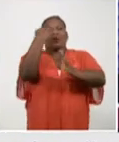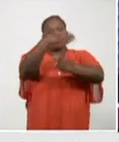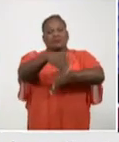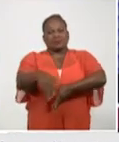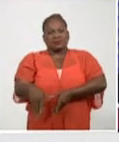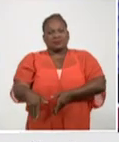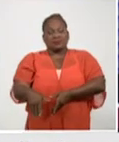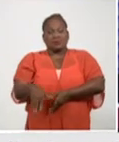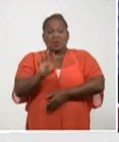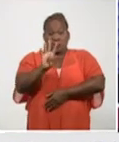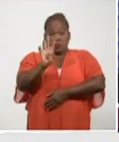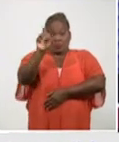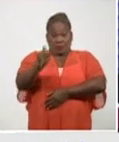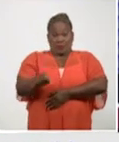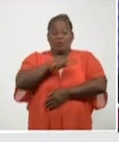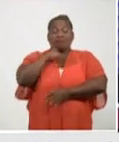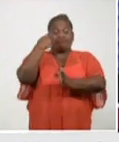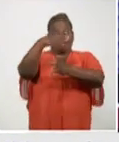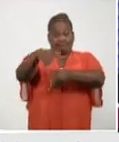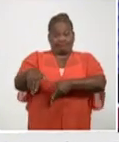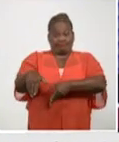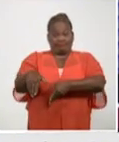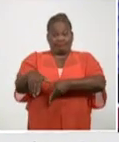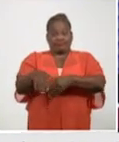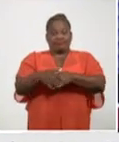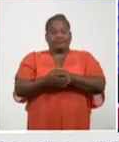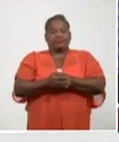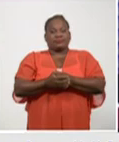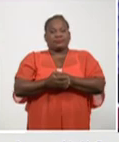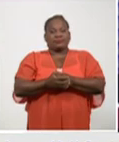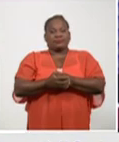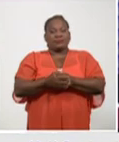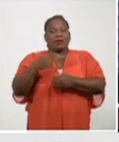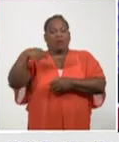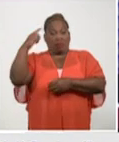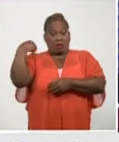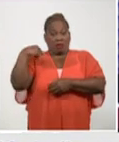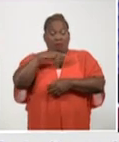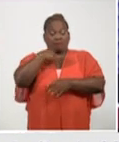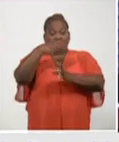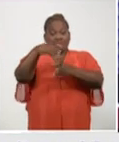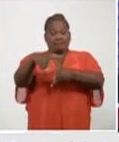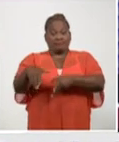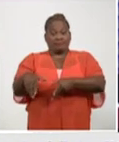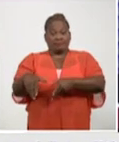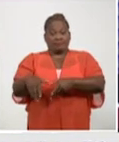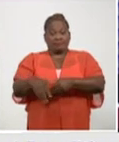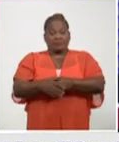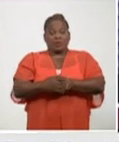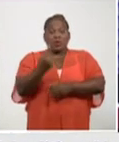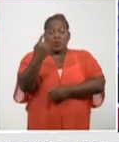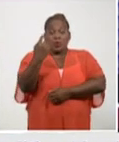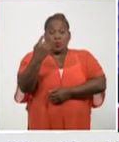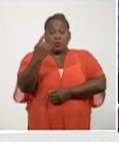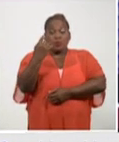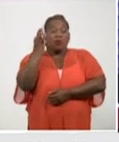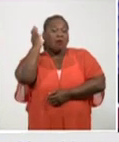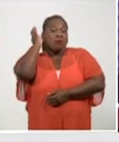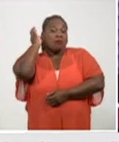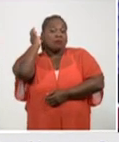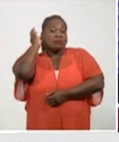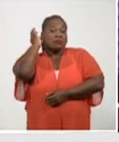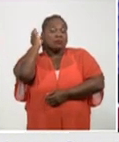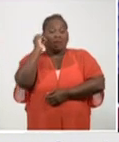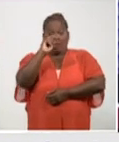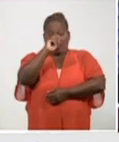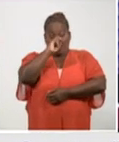4 personas, estos 4 pacientes que fallecieron ayer, bueno, pues una es una señora de